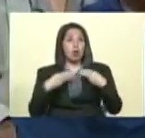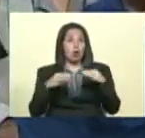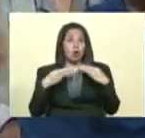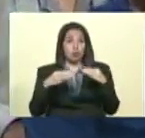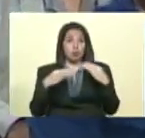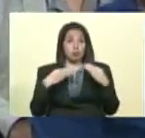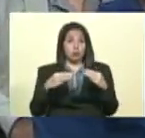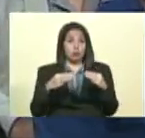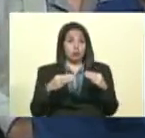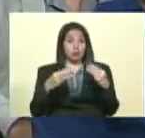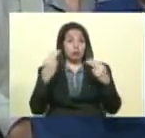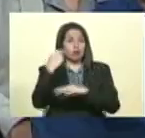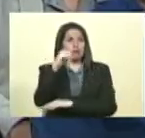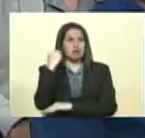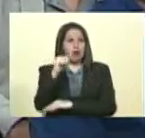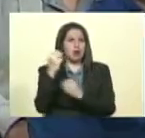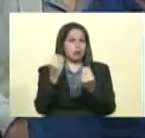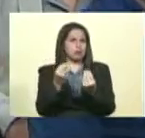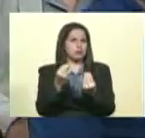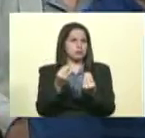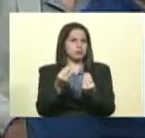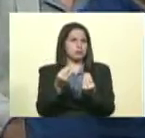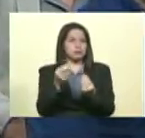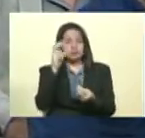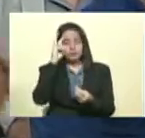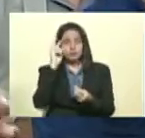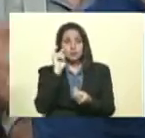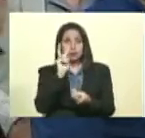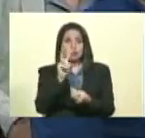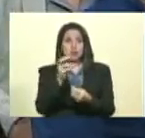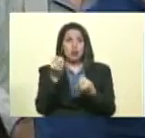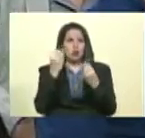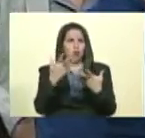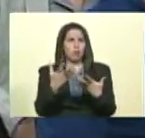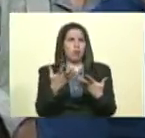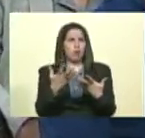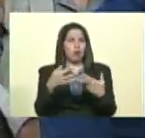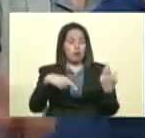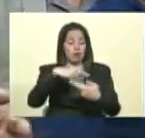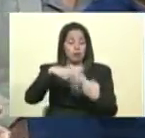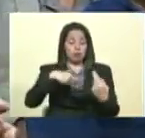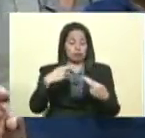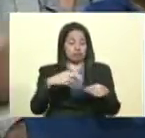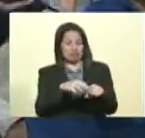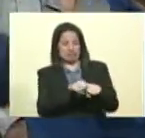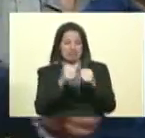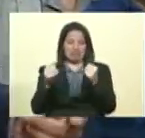Nacional de Salud, presidente, que usted sabe muy bien que nosotros encontramos, la revolución lo encontró